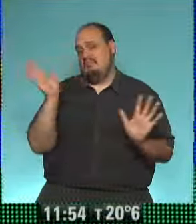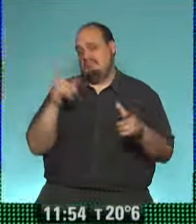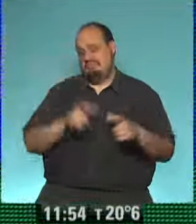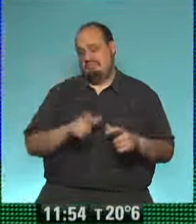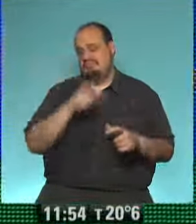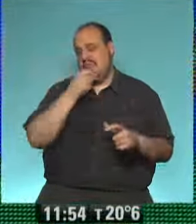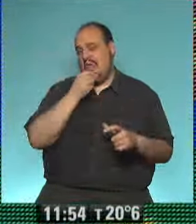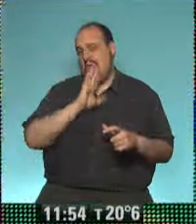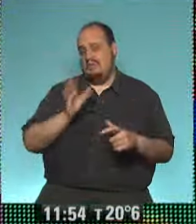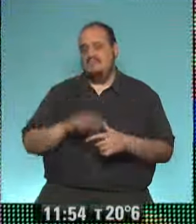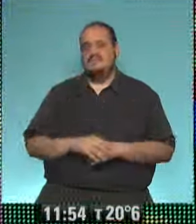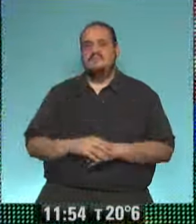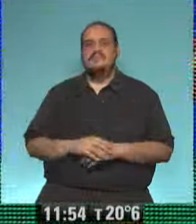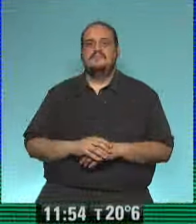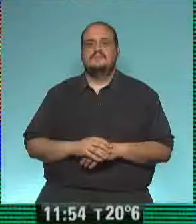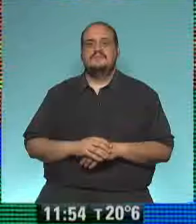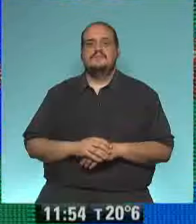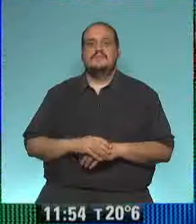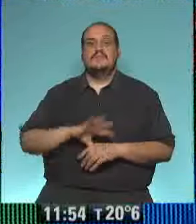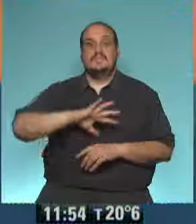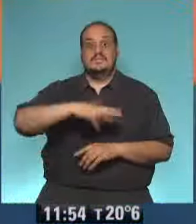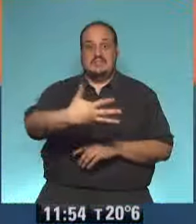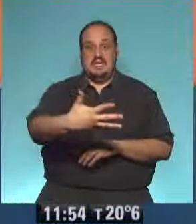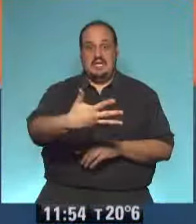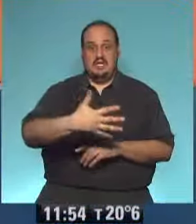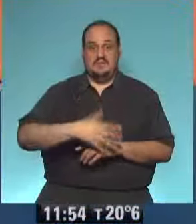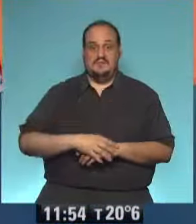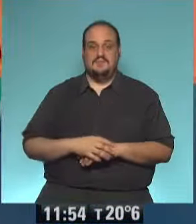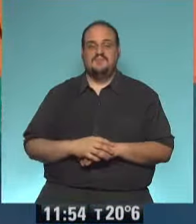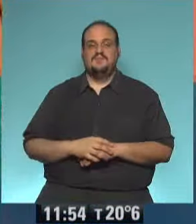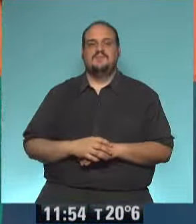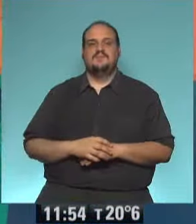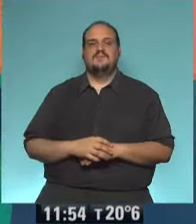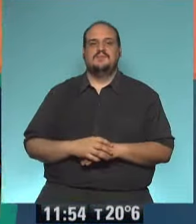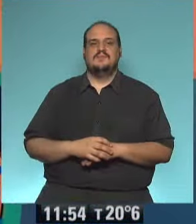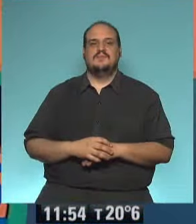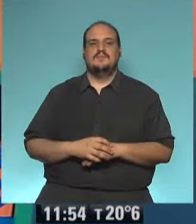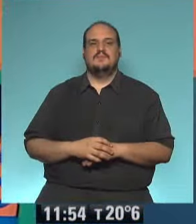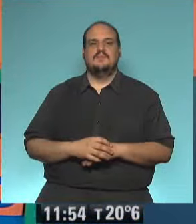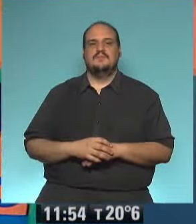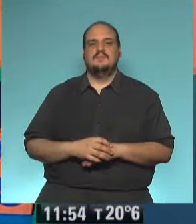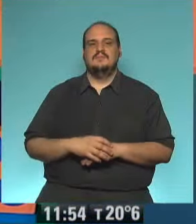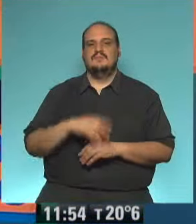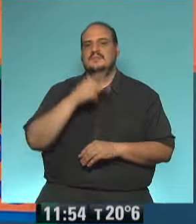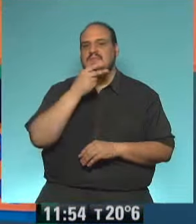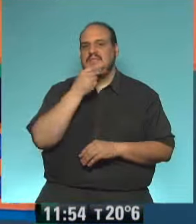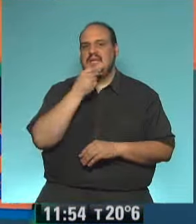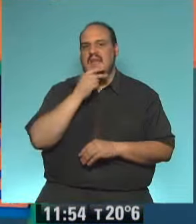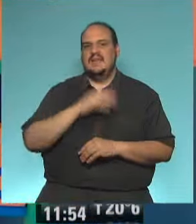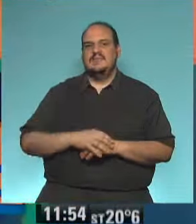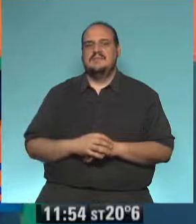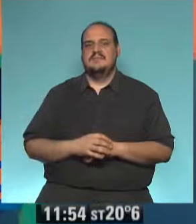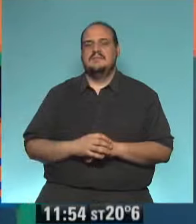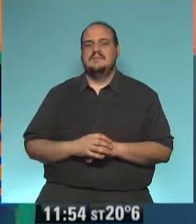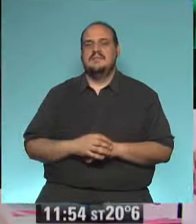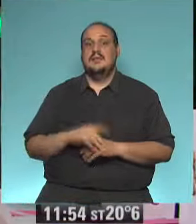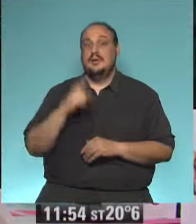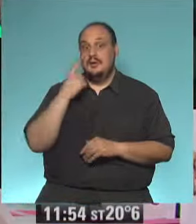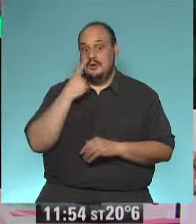al parecer. Voy yo. Cinco. Cinco. Un, dos, tres, cuatro, cinco. Tampoco hay... Uy, no ahí. Te caigas. Bien. Te digo que esto